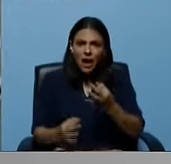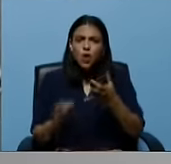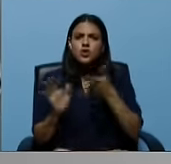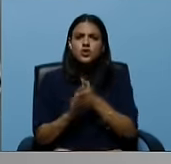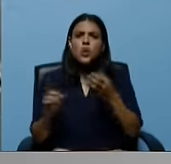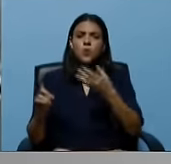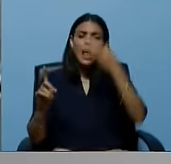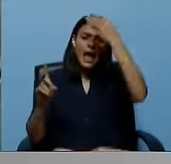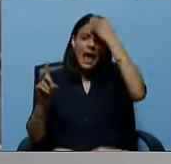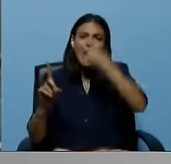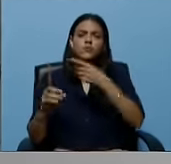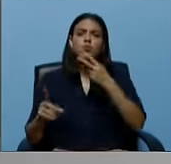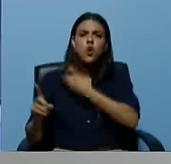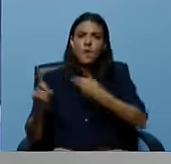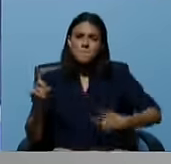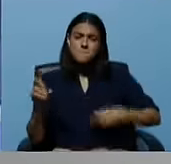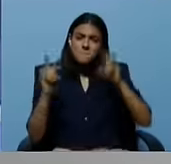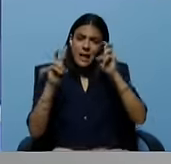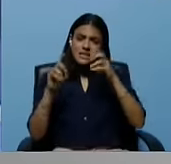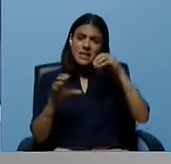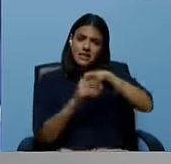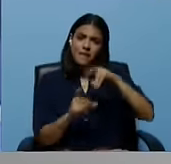como presidente electo de Venezuela?